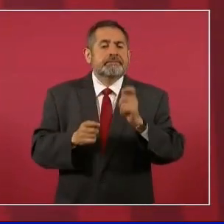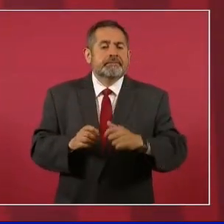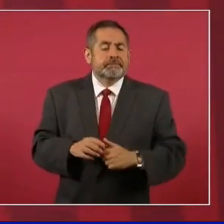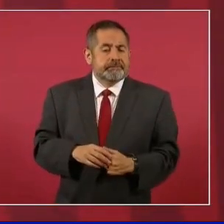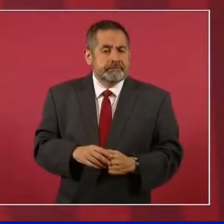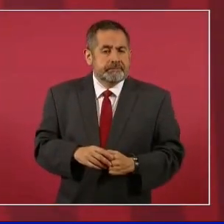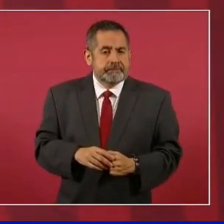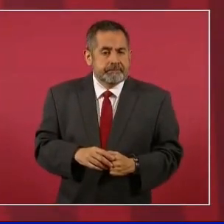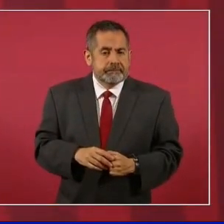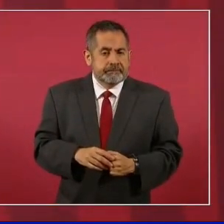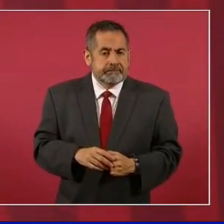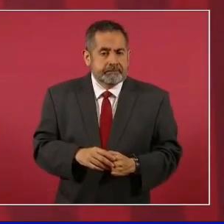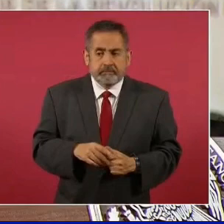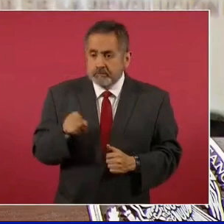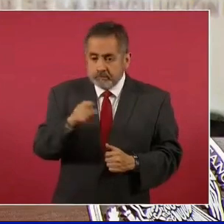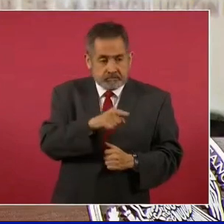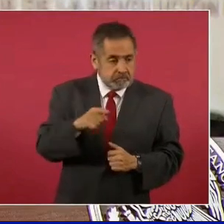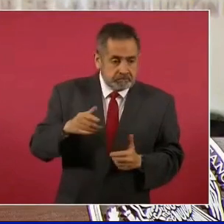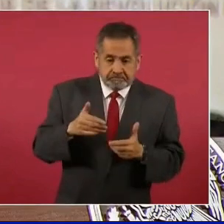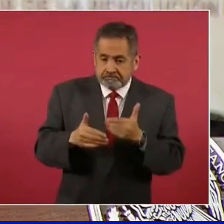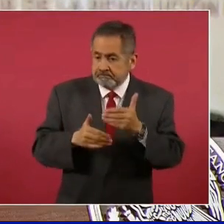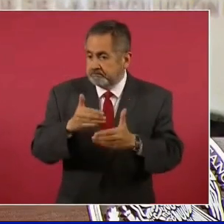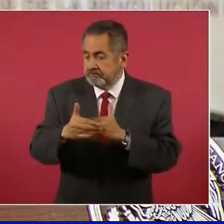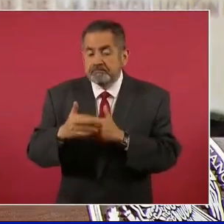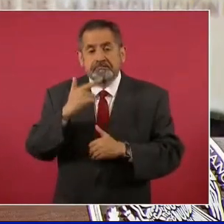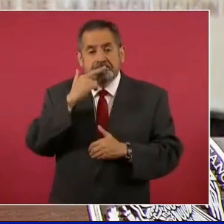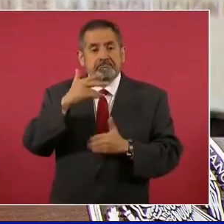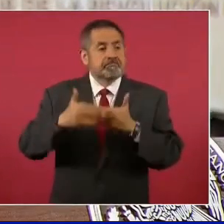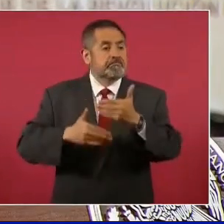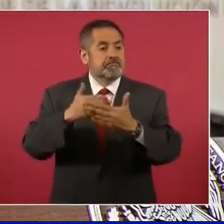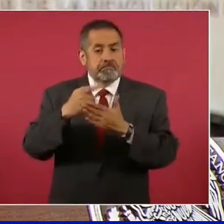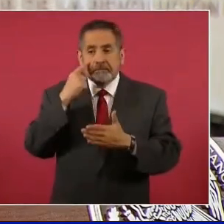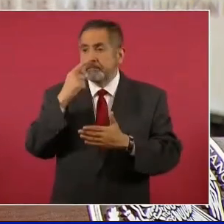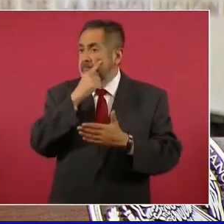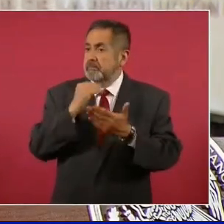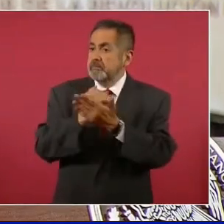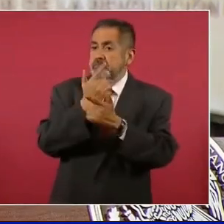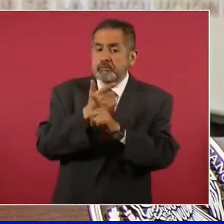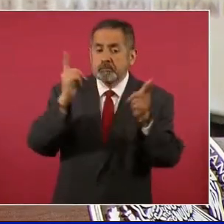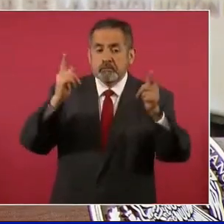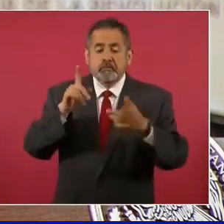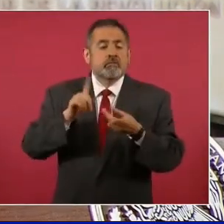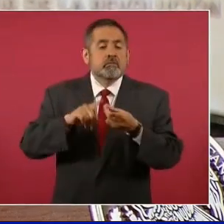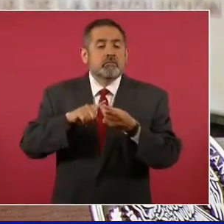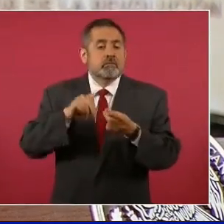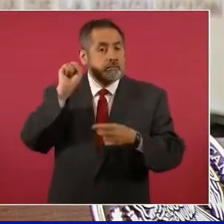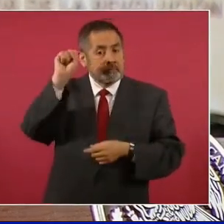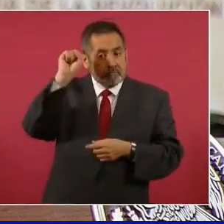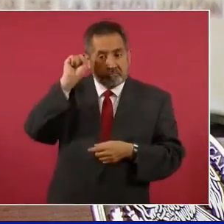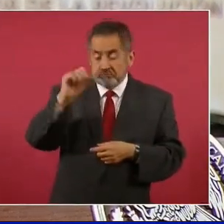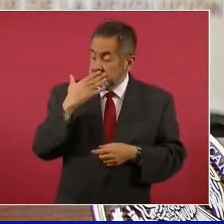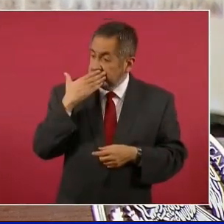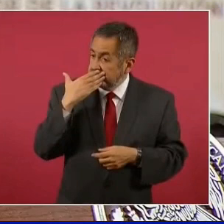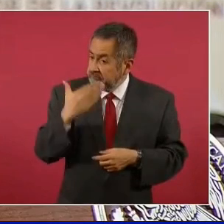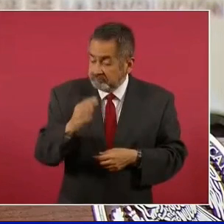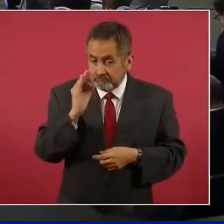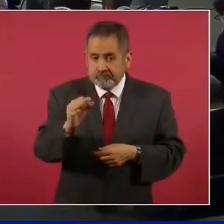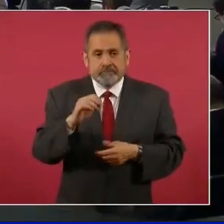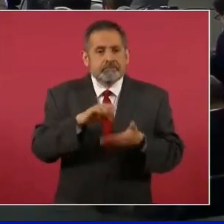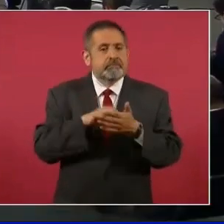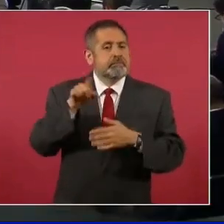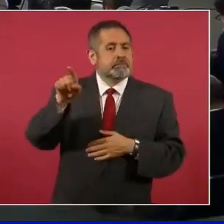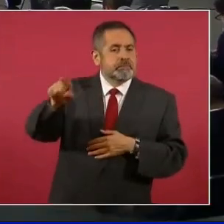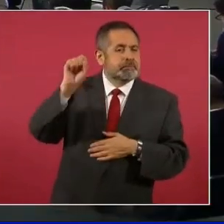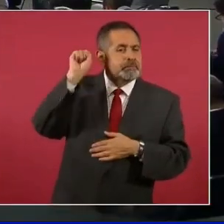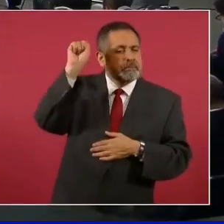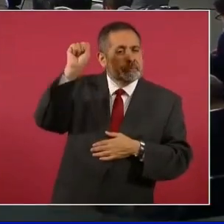sino por el avance en la democracia en los sindicatos. Hubo elecciones para